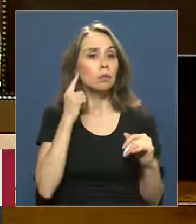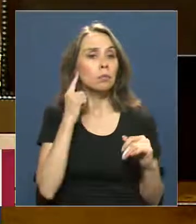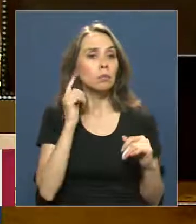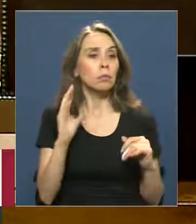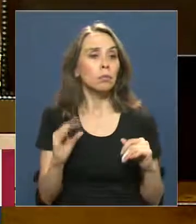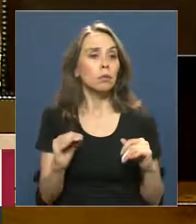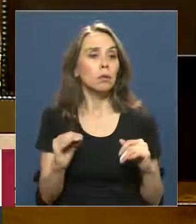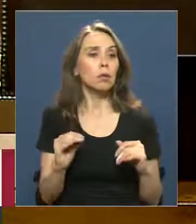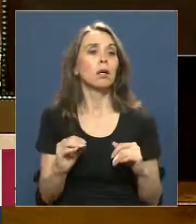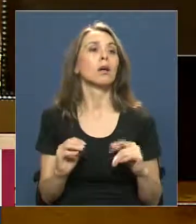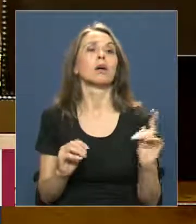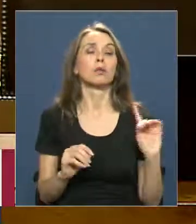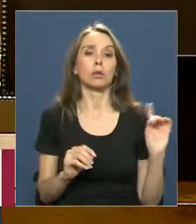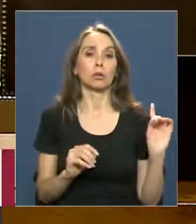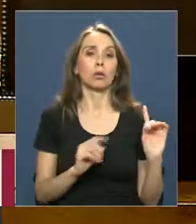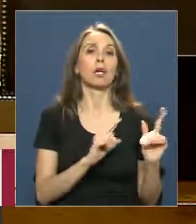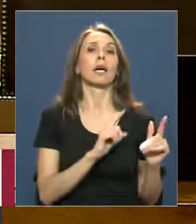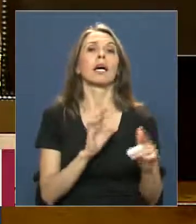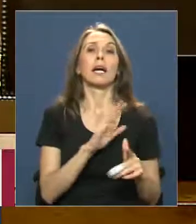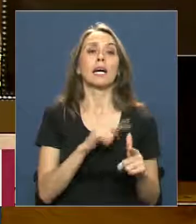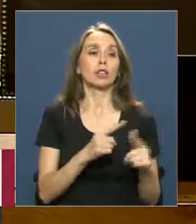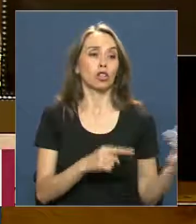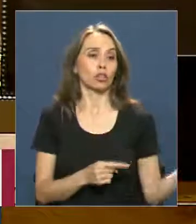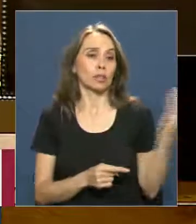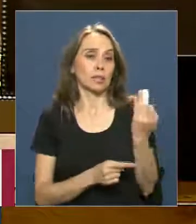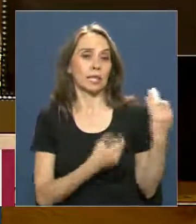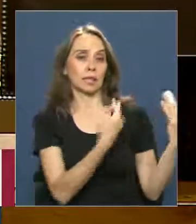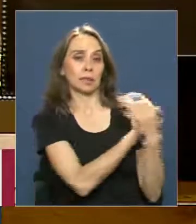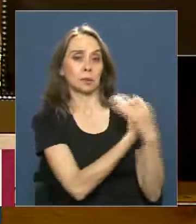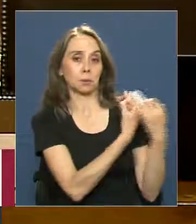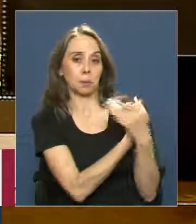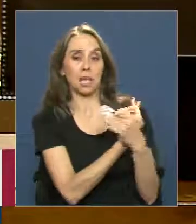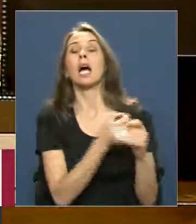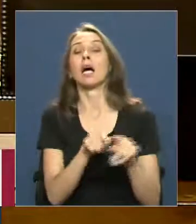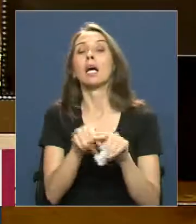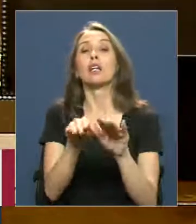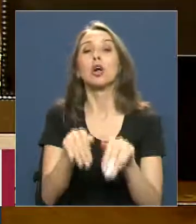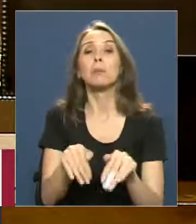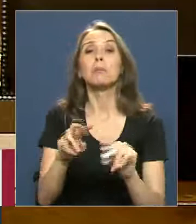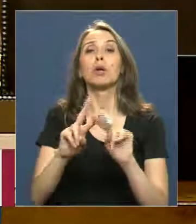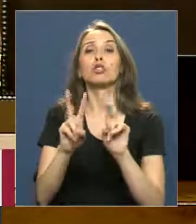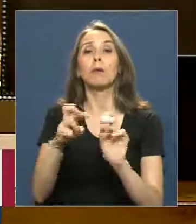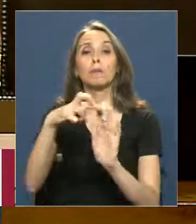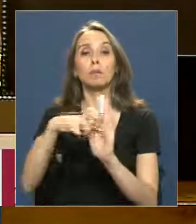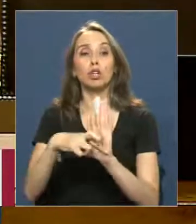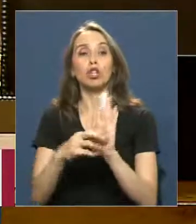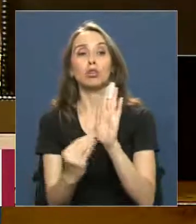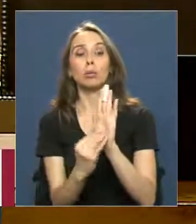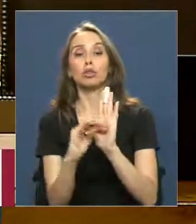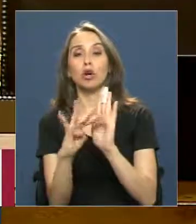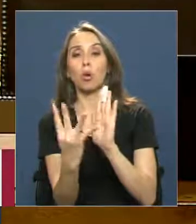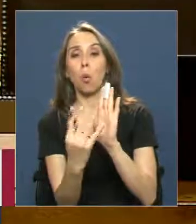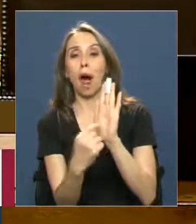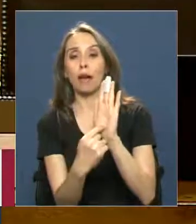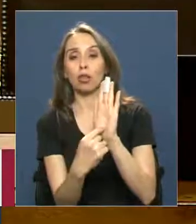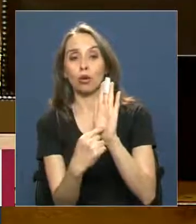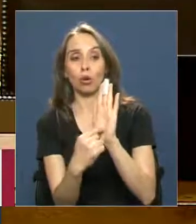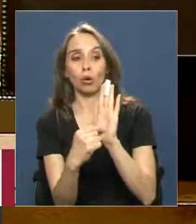El informe entonces nos dicen, y lo mismo respecto del proyecto que está en cuarto lugar. Por